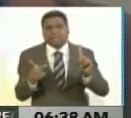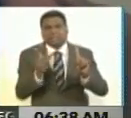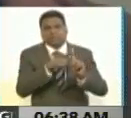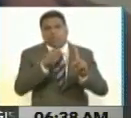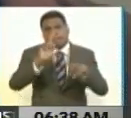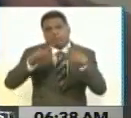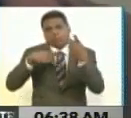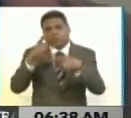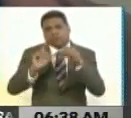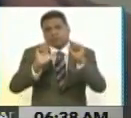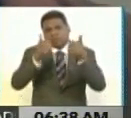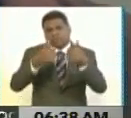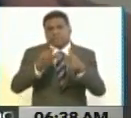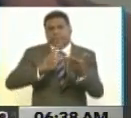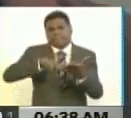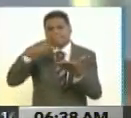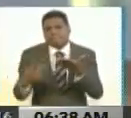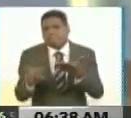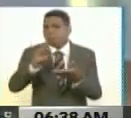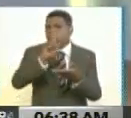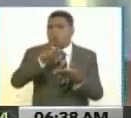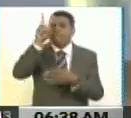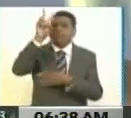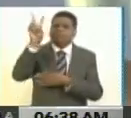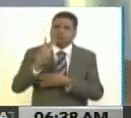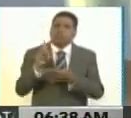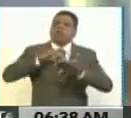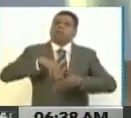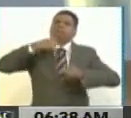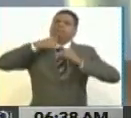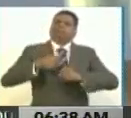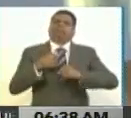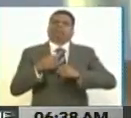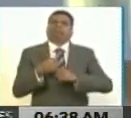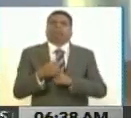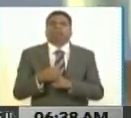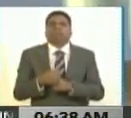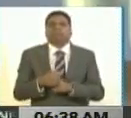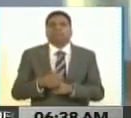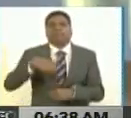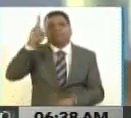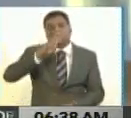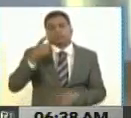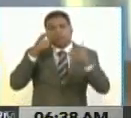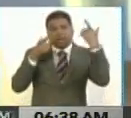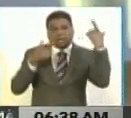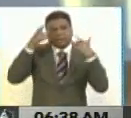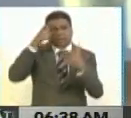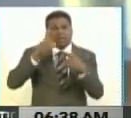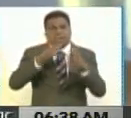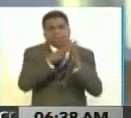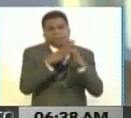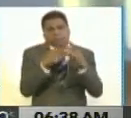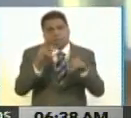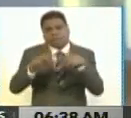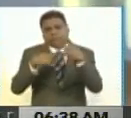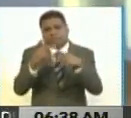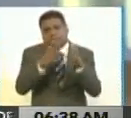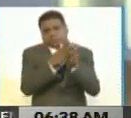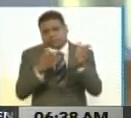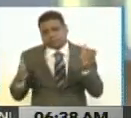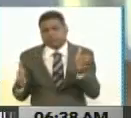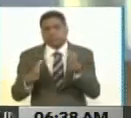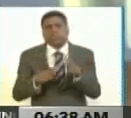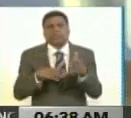proceso, todavía no ha caído. Y el valor simbólico que tiene la Venezuela de Chávez, de hoy en día la continuación con el presidente Maduro,